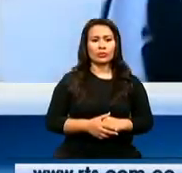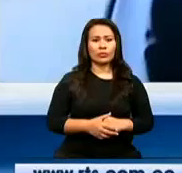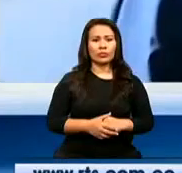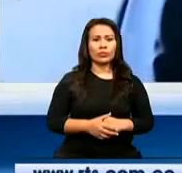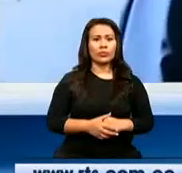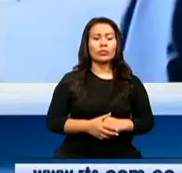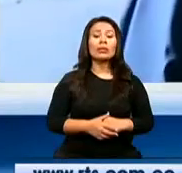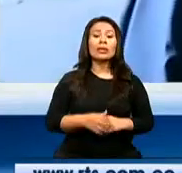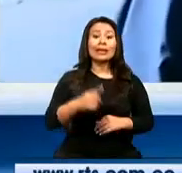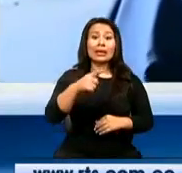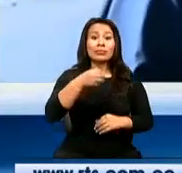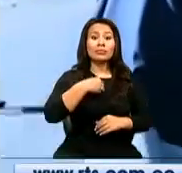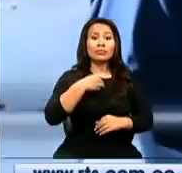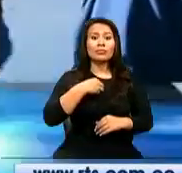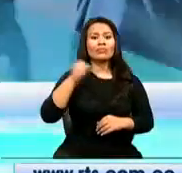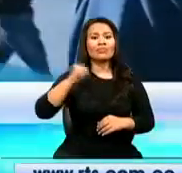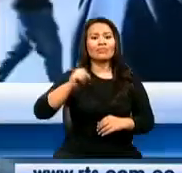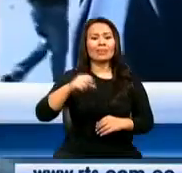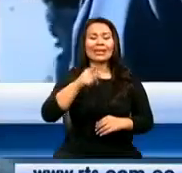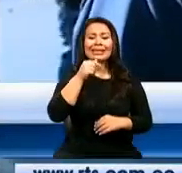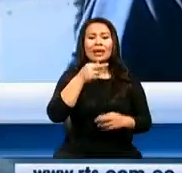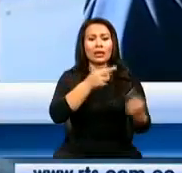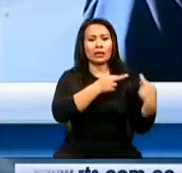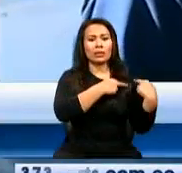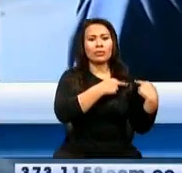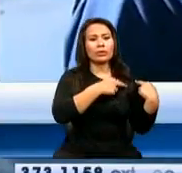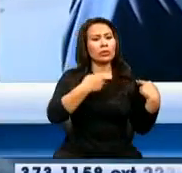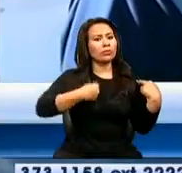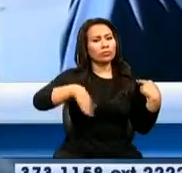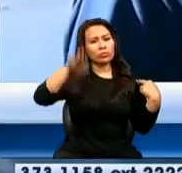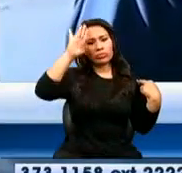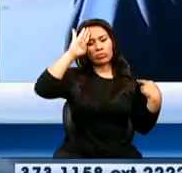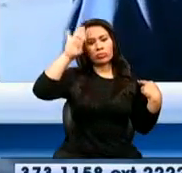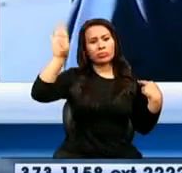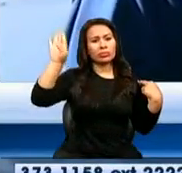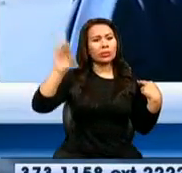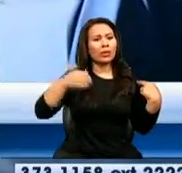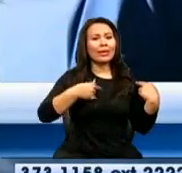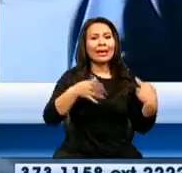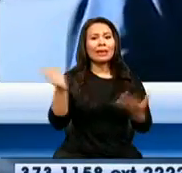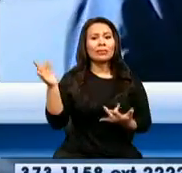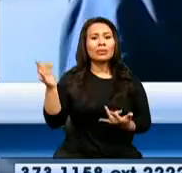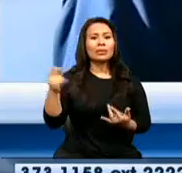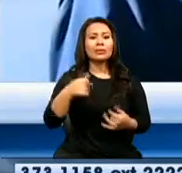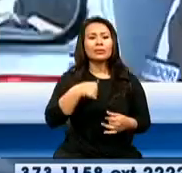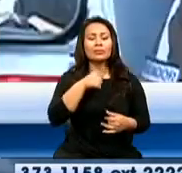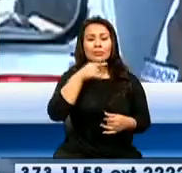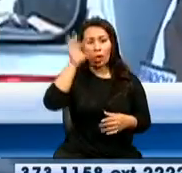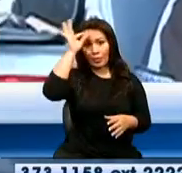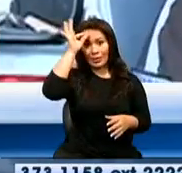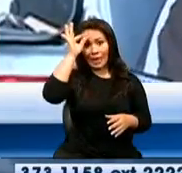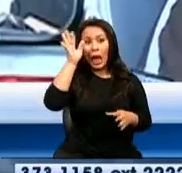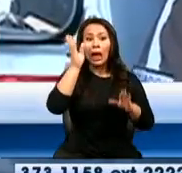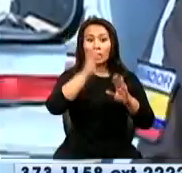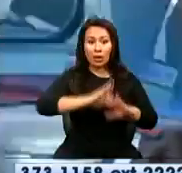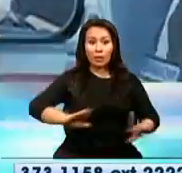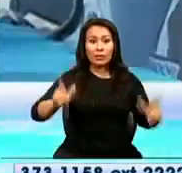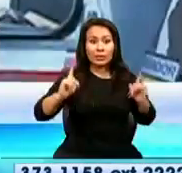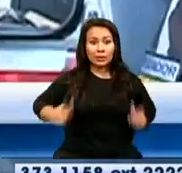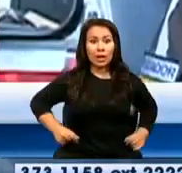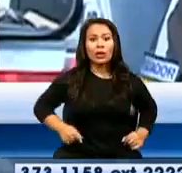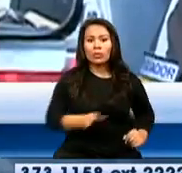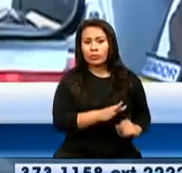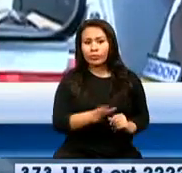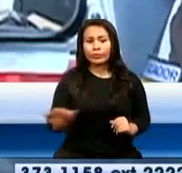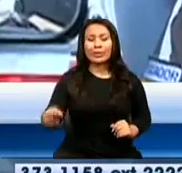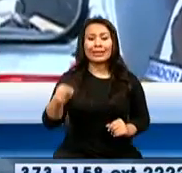Conductores en calidad de encargados se encuentran en el momento, hasta que los heridos salgan de las diferentes clínicas. Podemos observar que en el